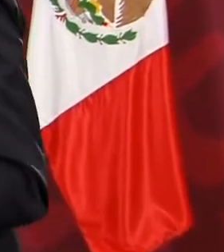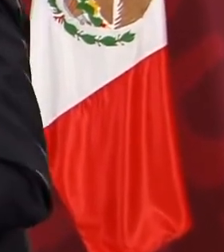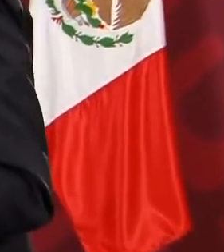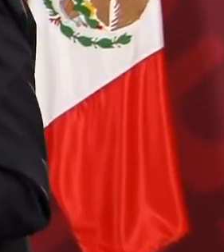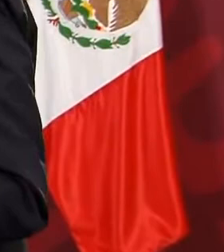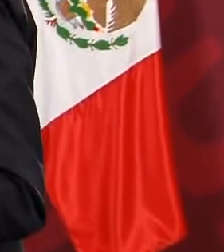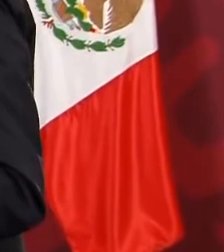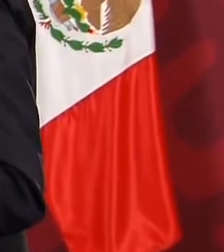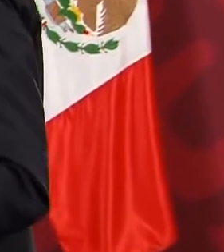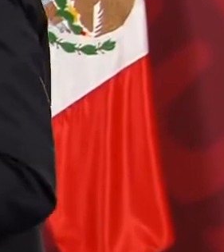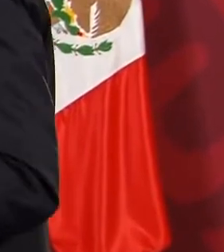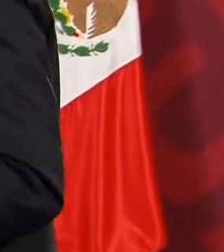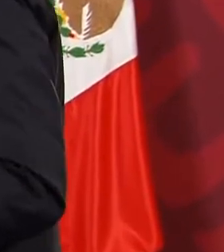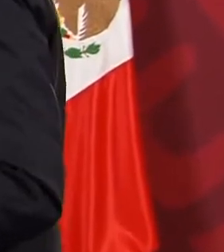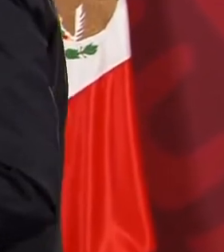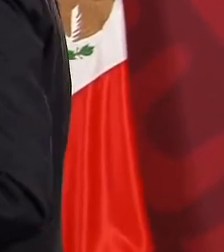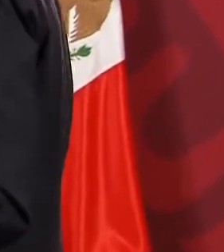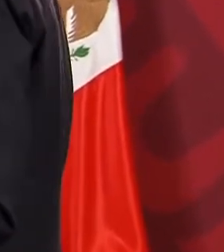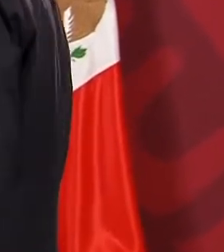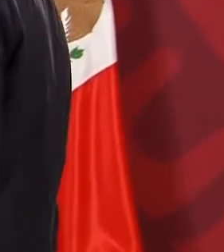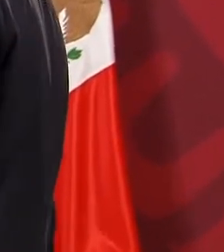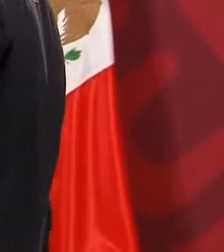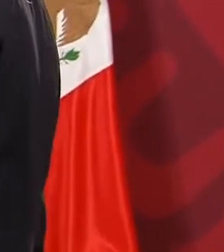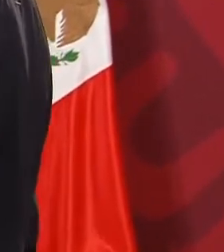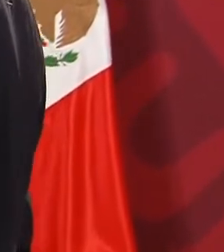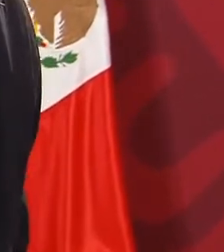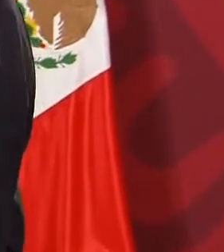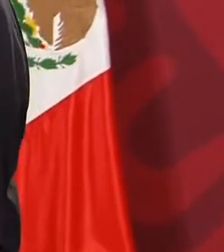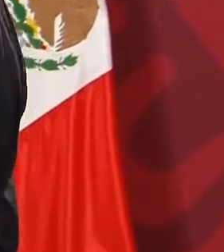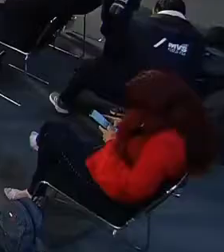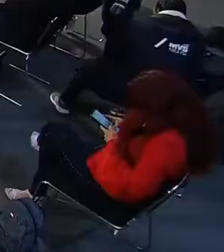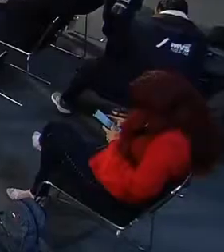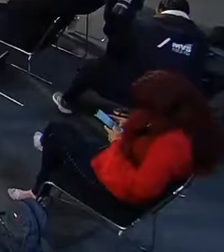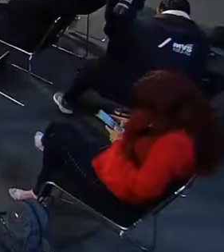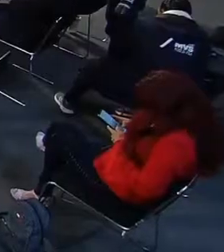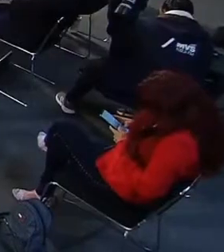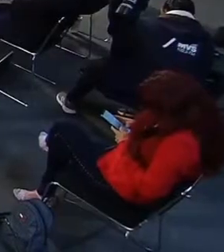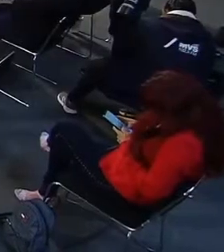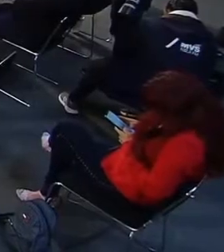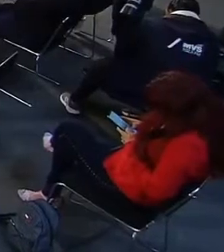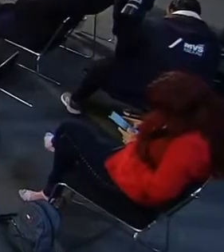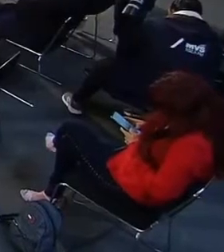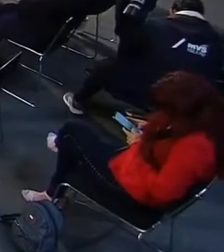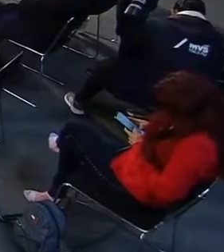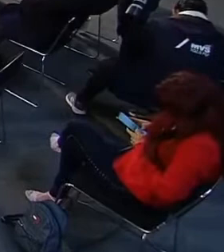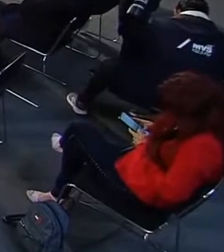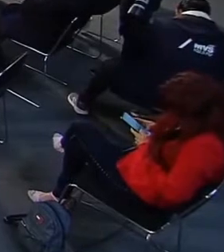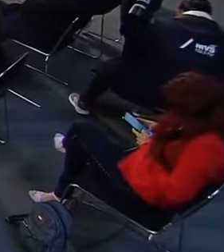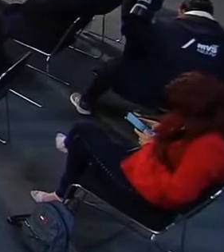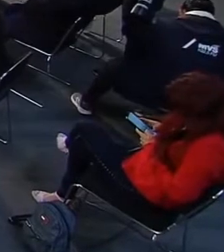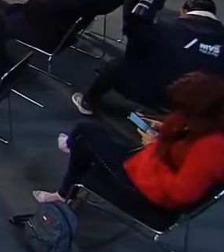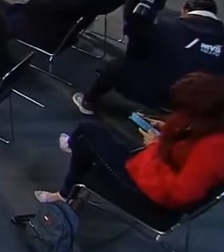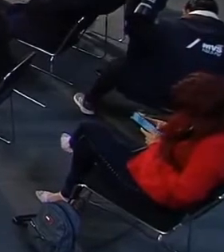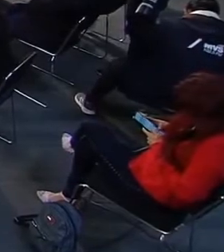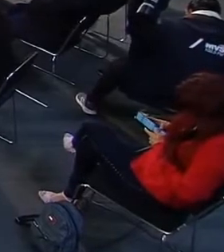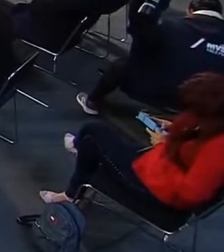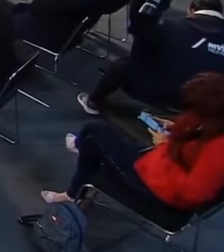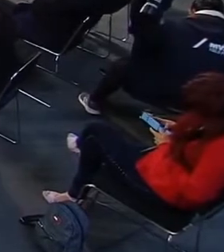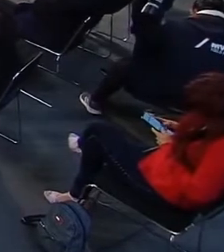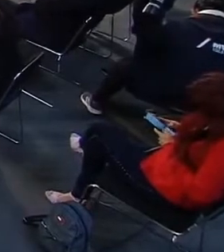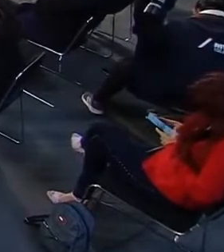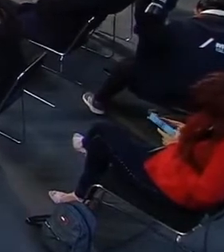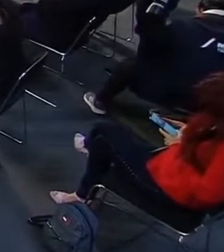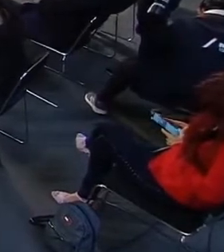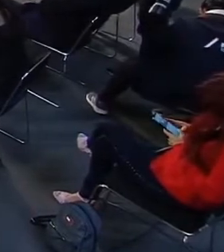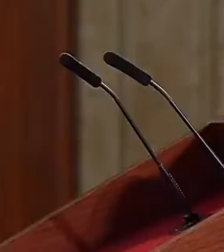exista desigualdad. Del hombre por el hombre y exista desigualdad. No,